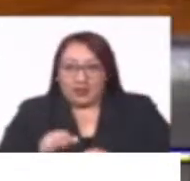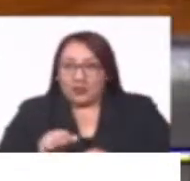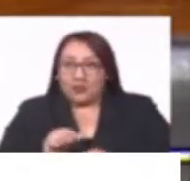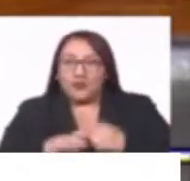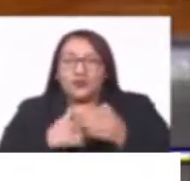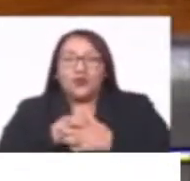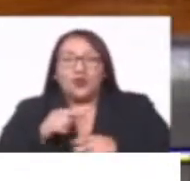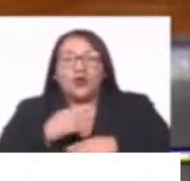en el marco del Sistema Nacional.